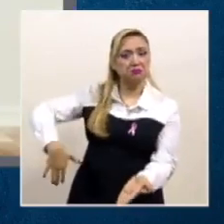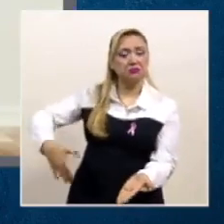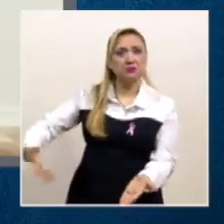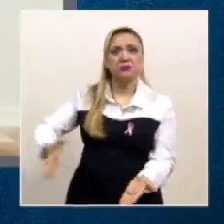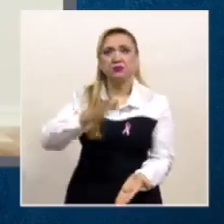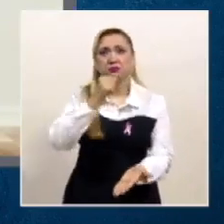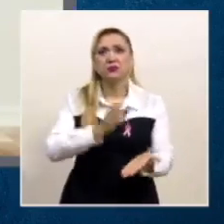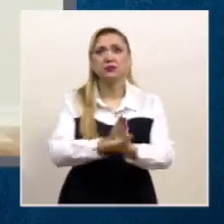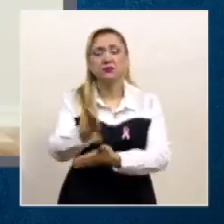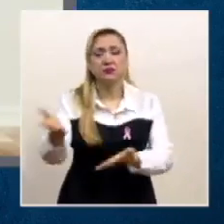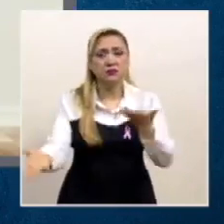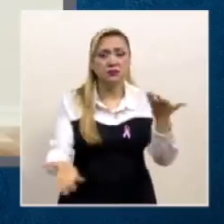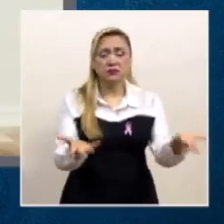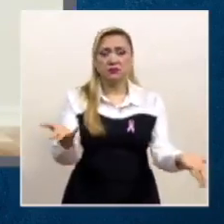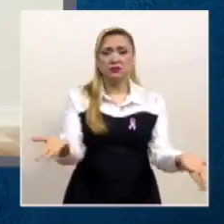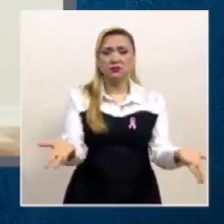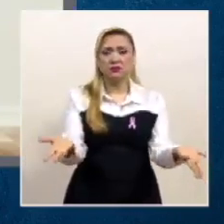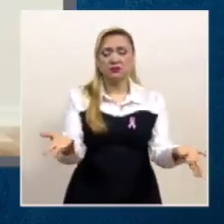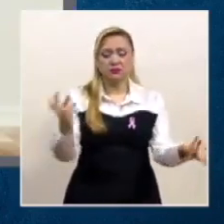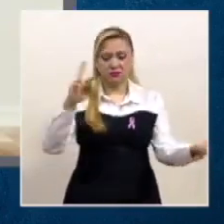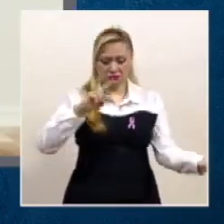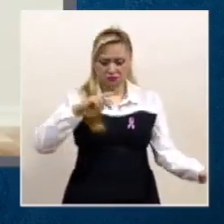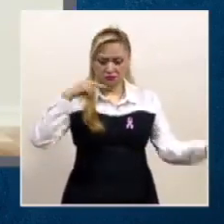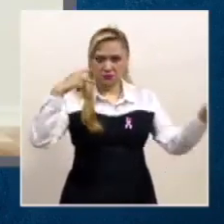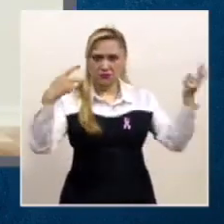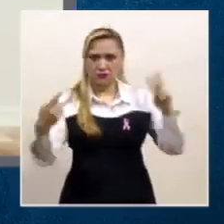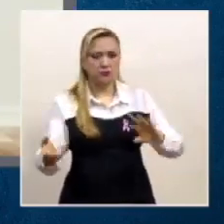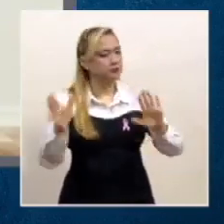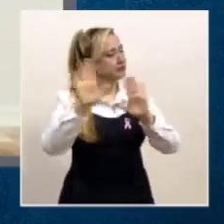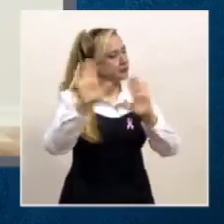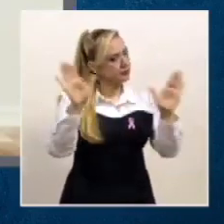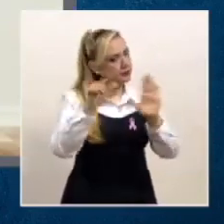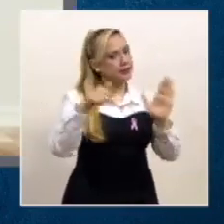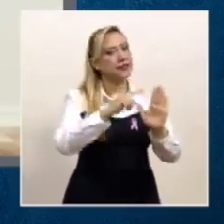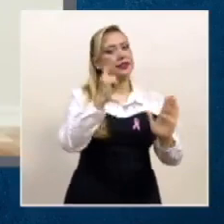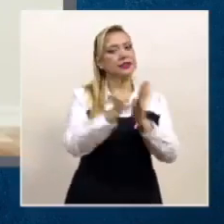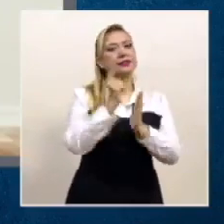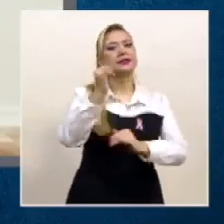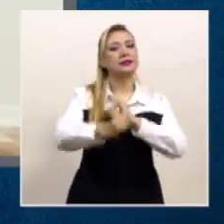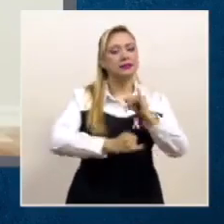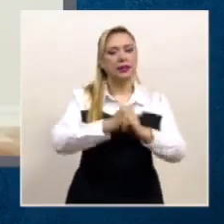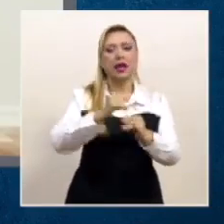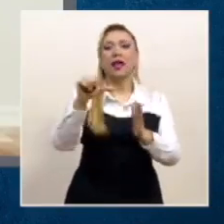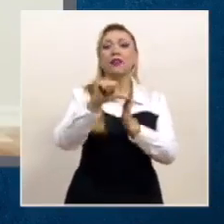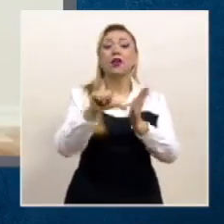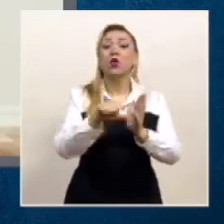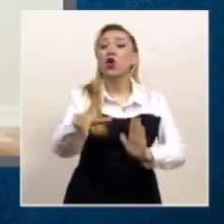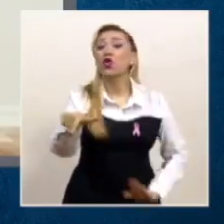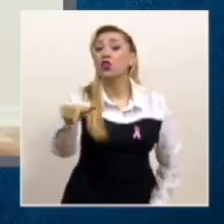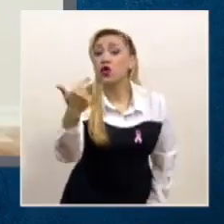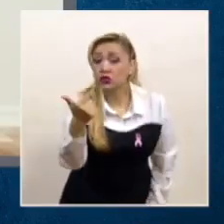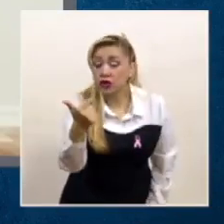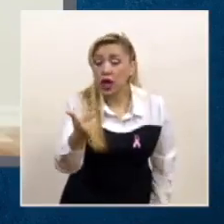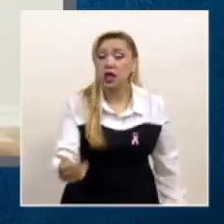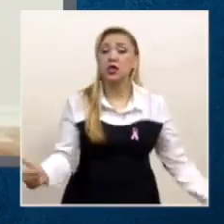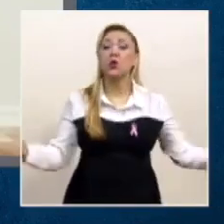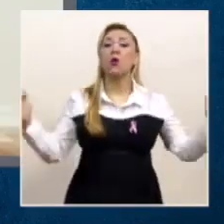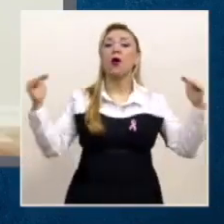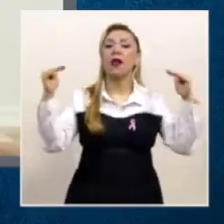real. Y en lugar de esto, la Convención reconoce en el artículo 12 la